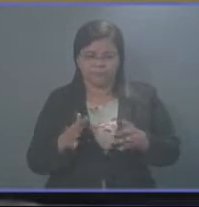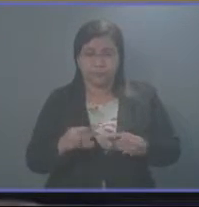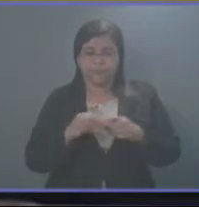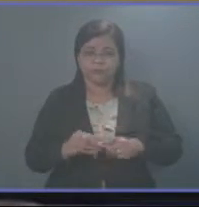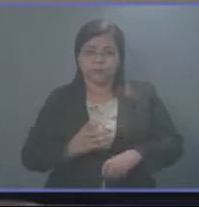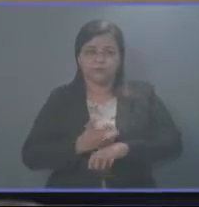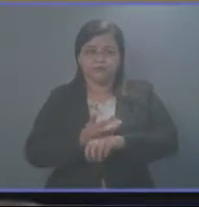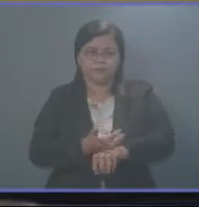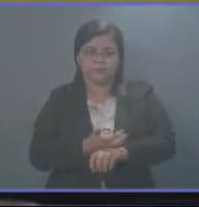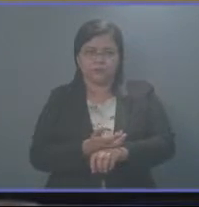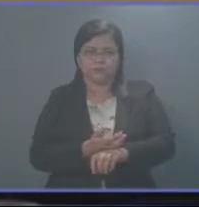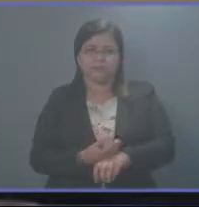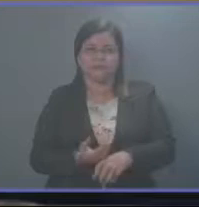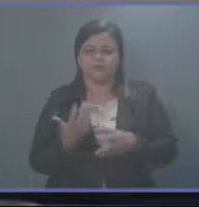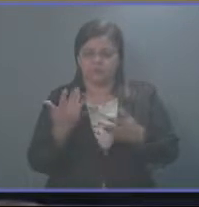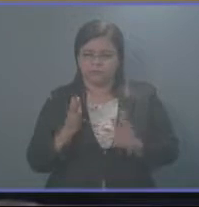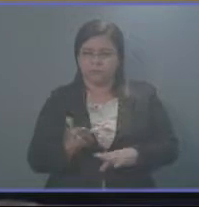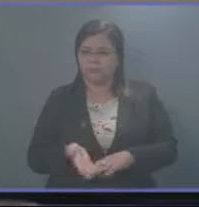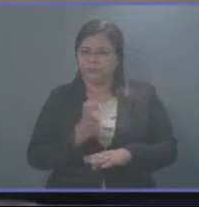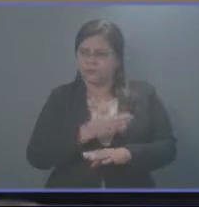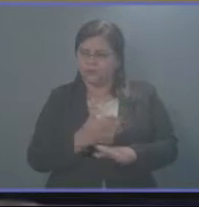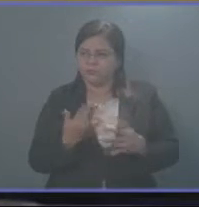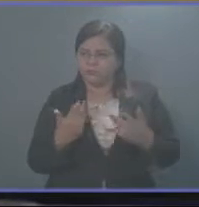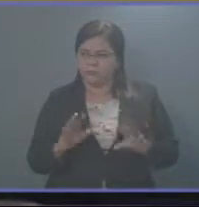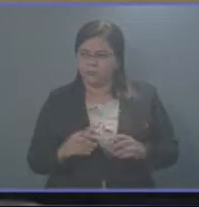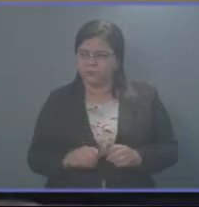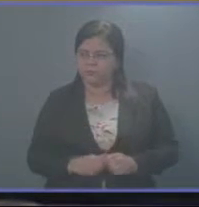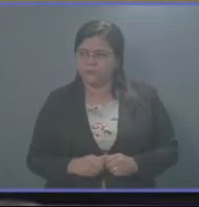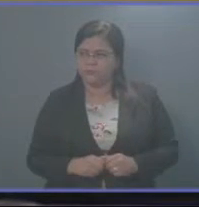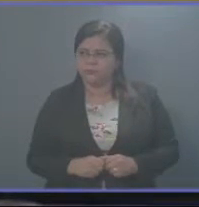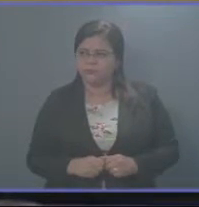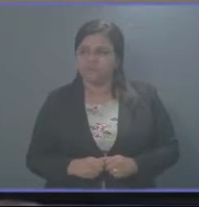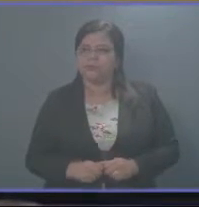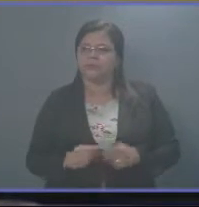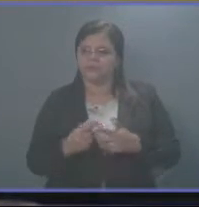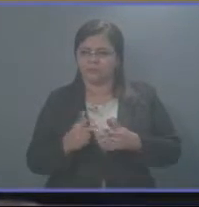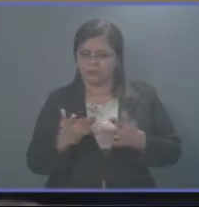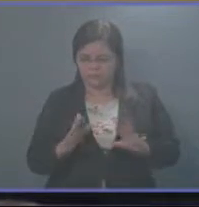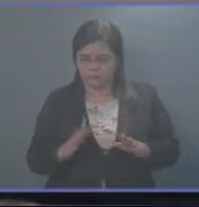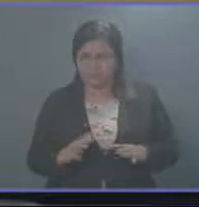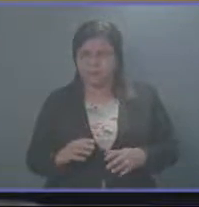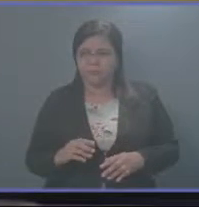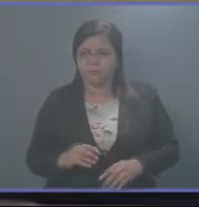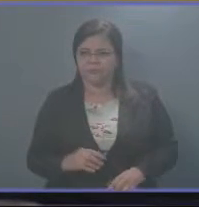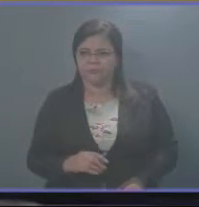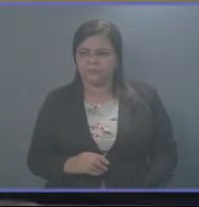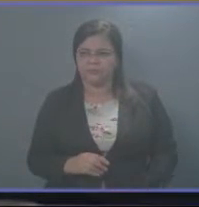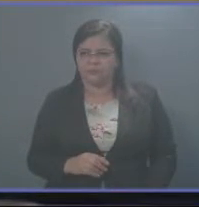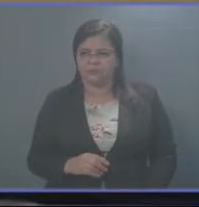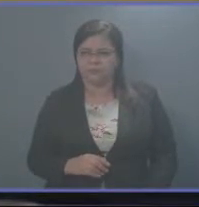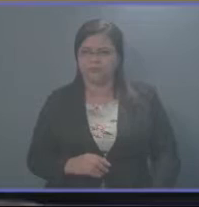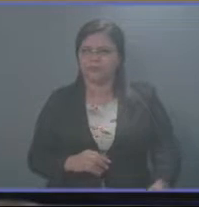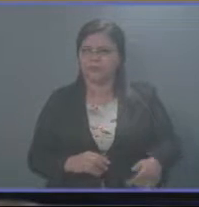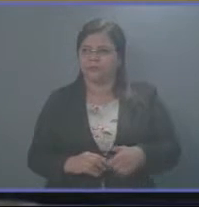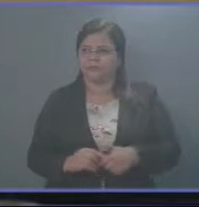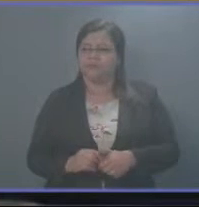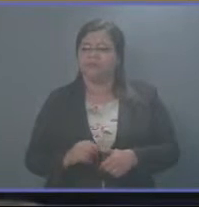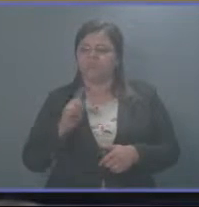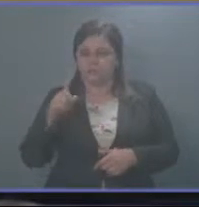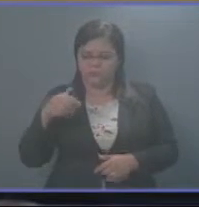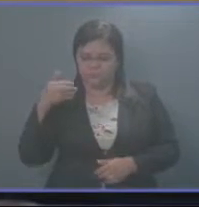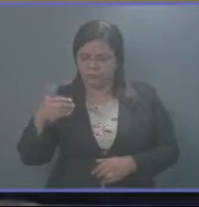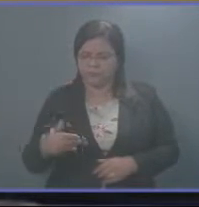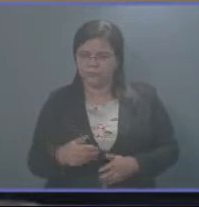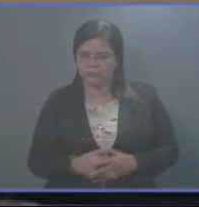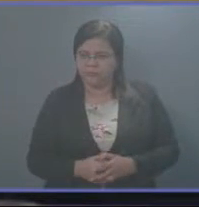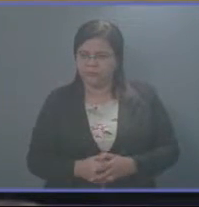pickups, que en virtud de haberle sido transferido uno o varios vehículos vinculados a un permiso tendrán un año contado a